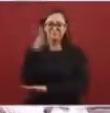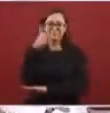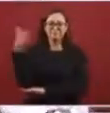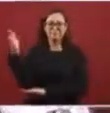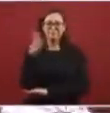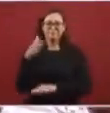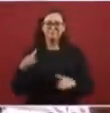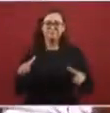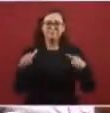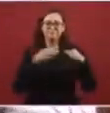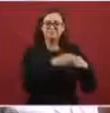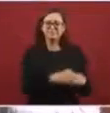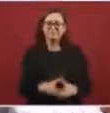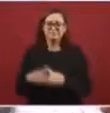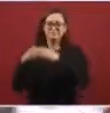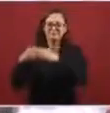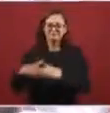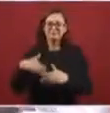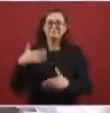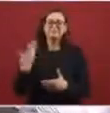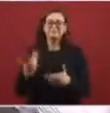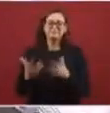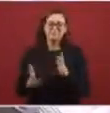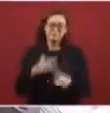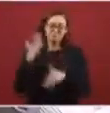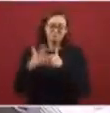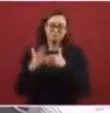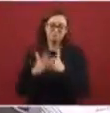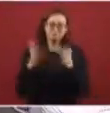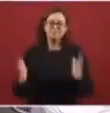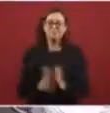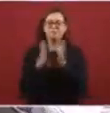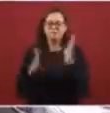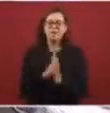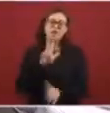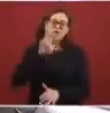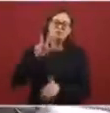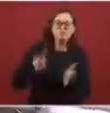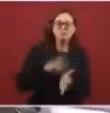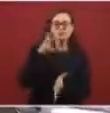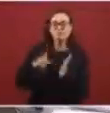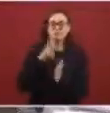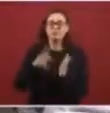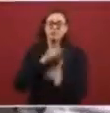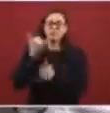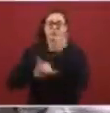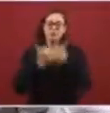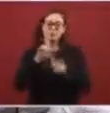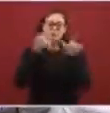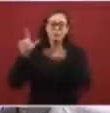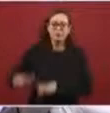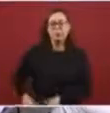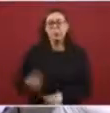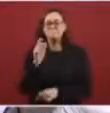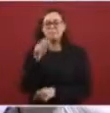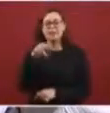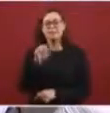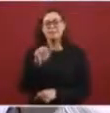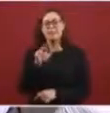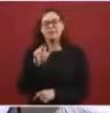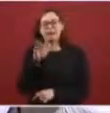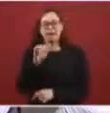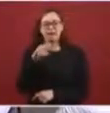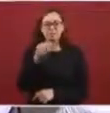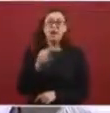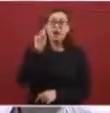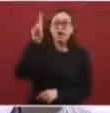mexicana que participará en los 18 Juegos Panamericanos de Lima, Perú 2019. Por lo que invitamos a